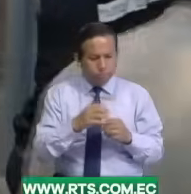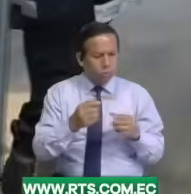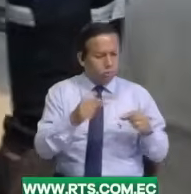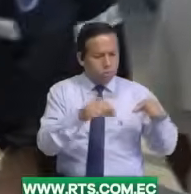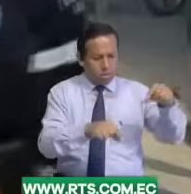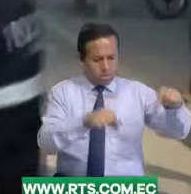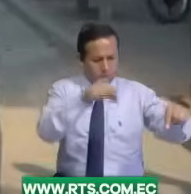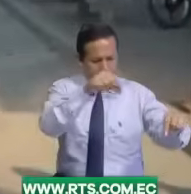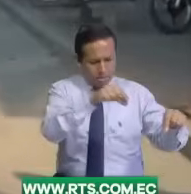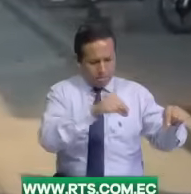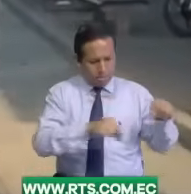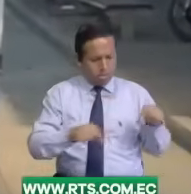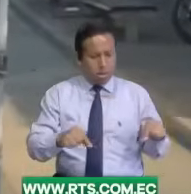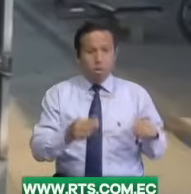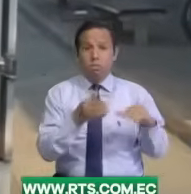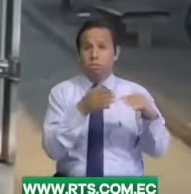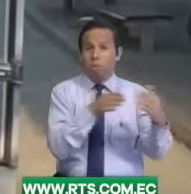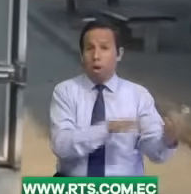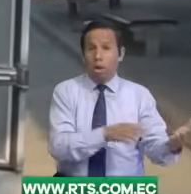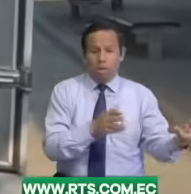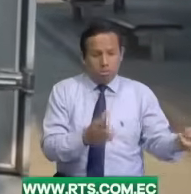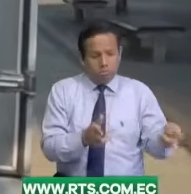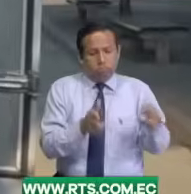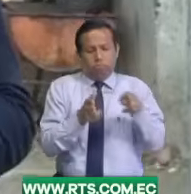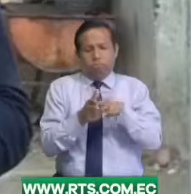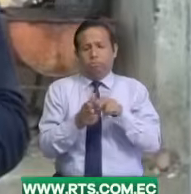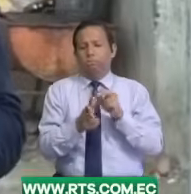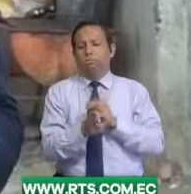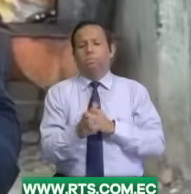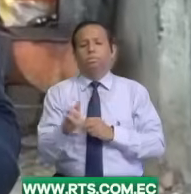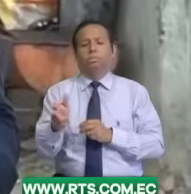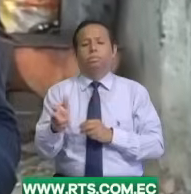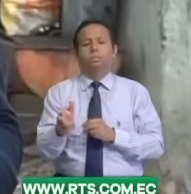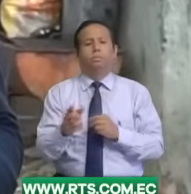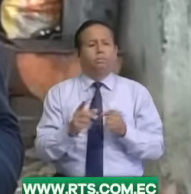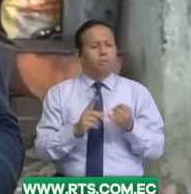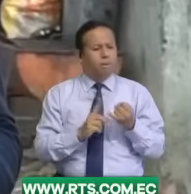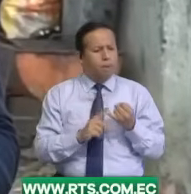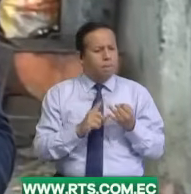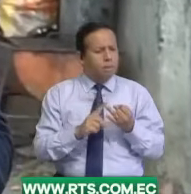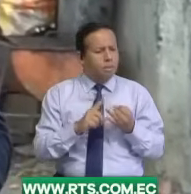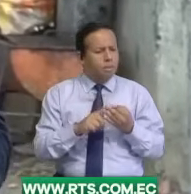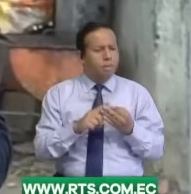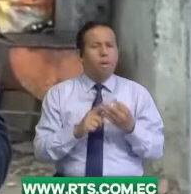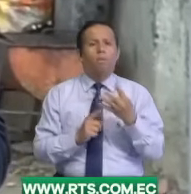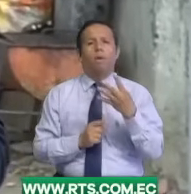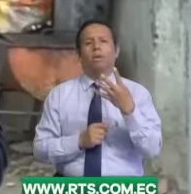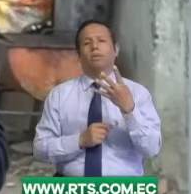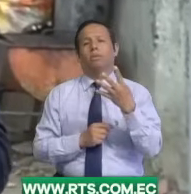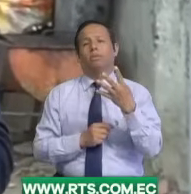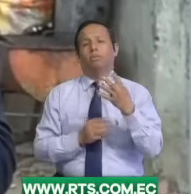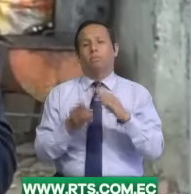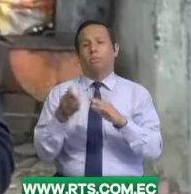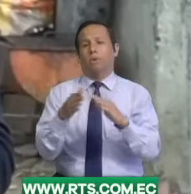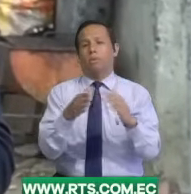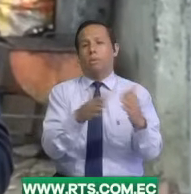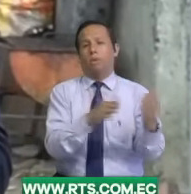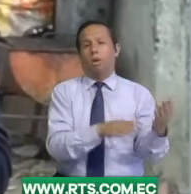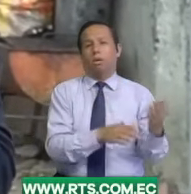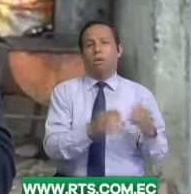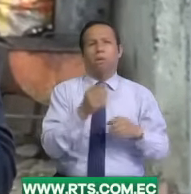evidencias y trasladar el cuerpo a la morgue local. Con esta se contabiliza la cuarta víctima mortal en los